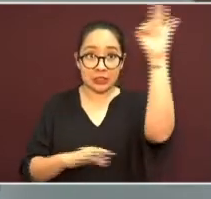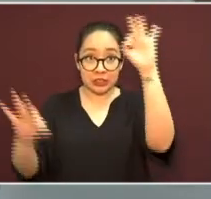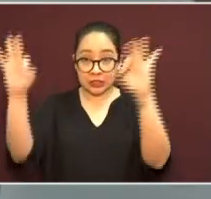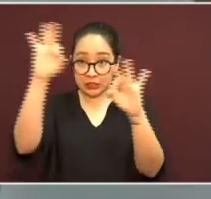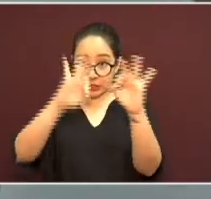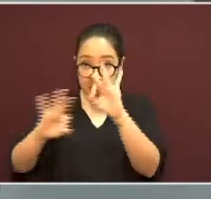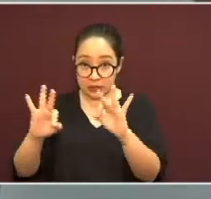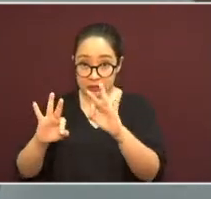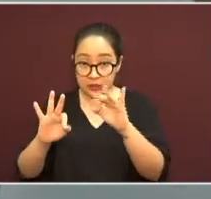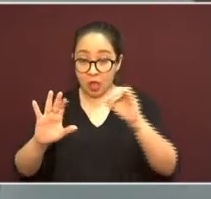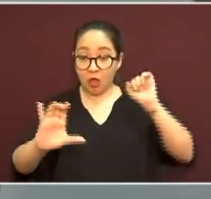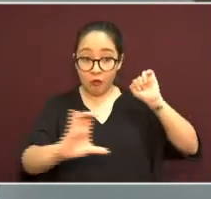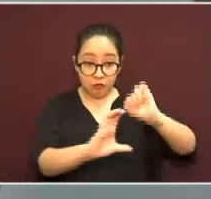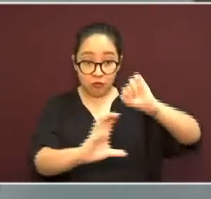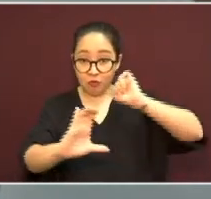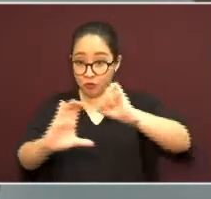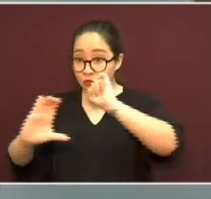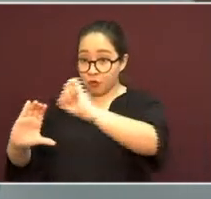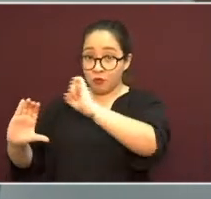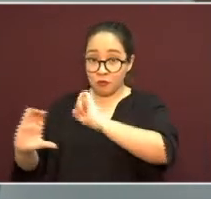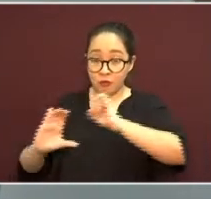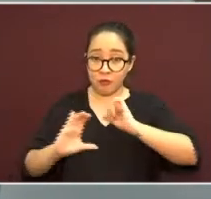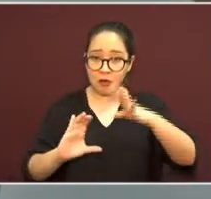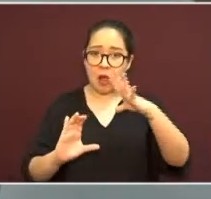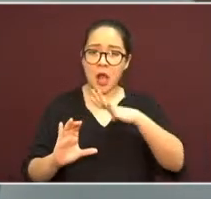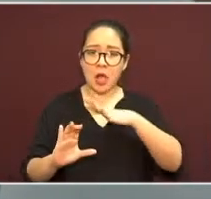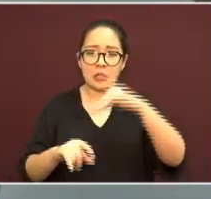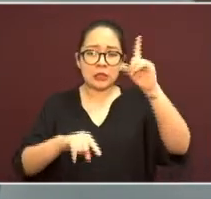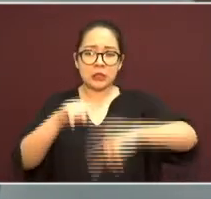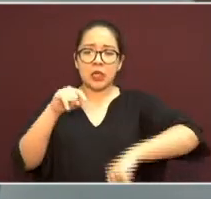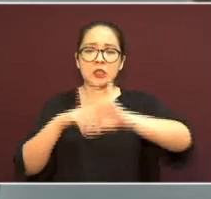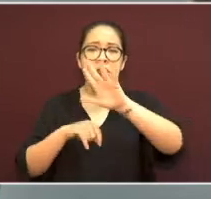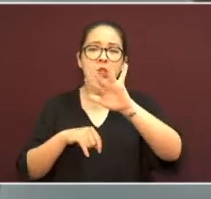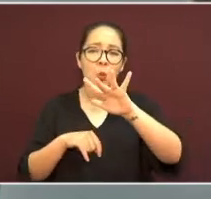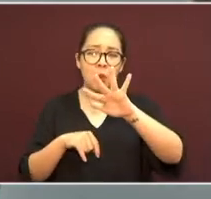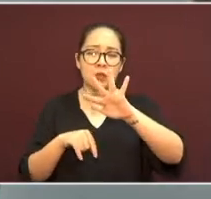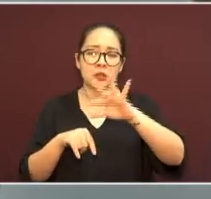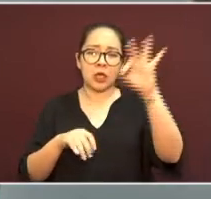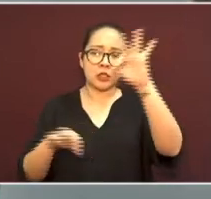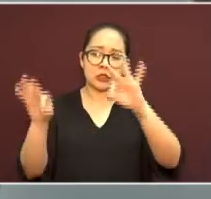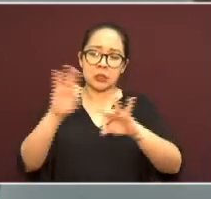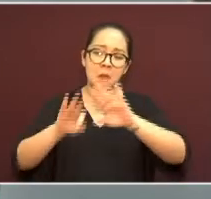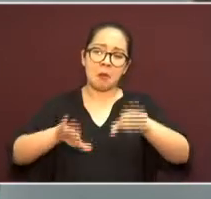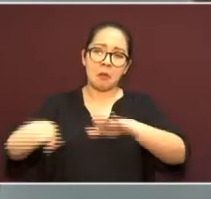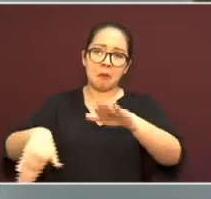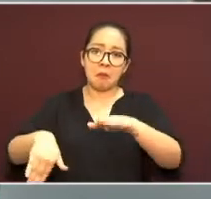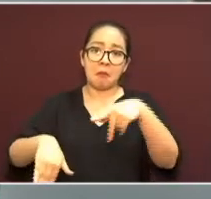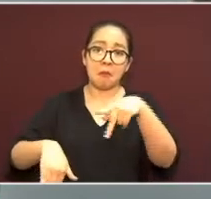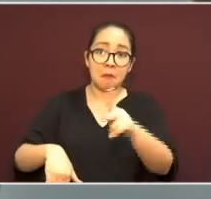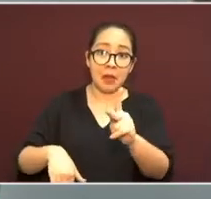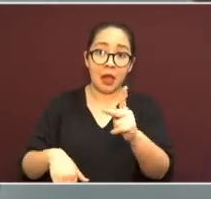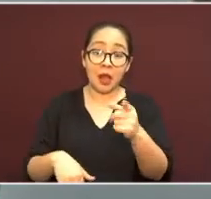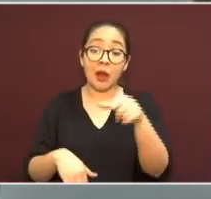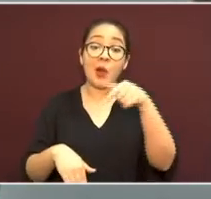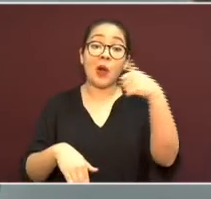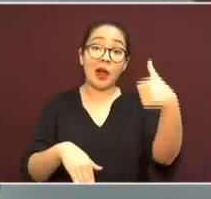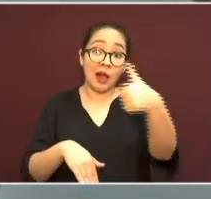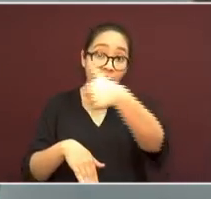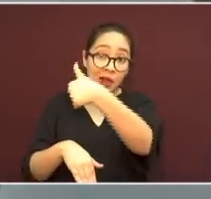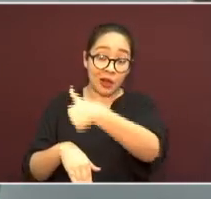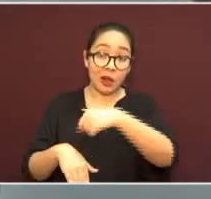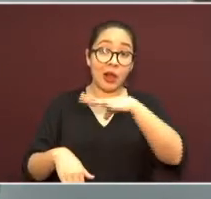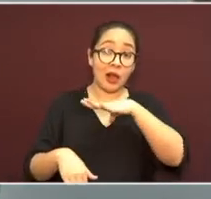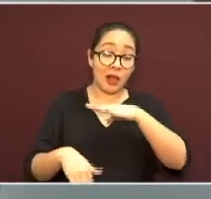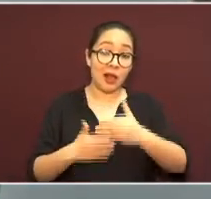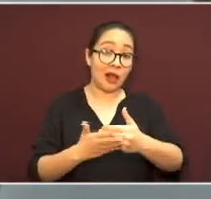vamos a eliminar a 50 de estos 100 mosquitos pero a su vez ya pusieron cada uno 100